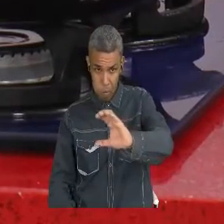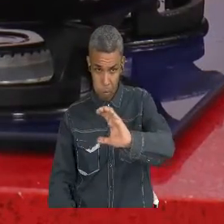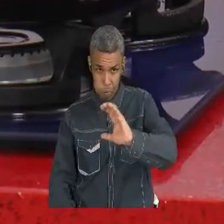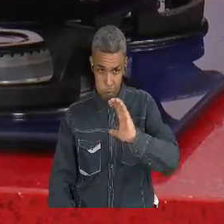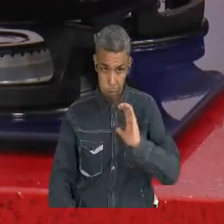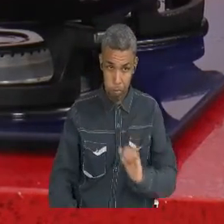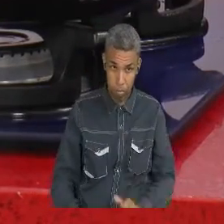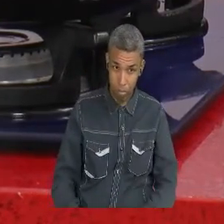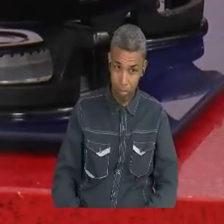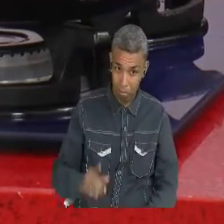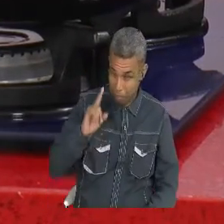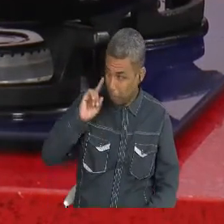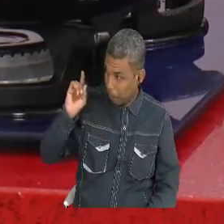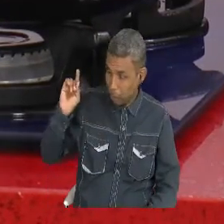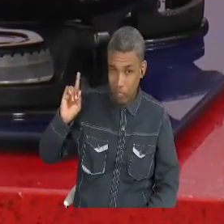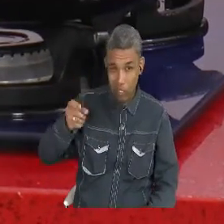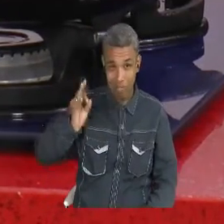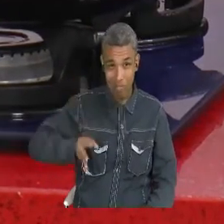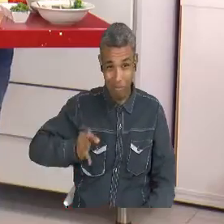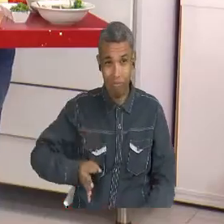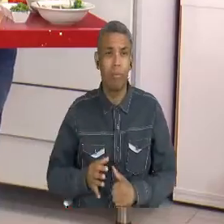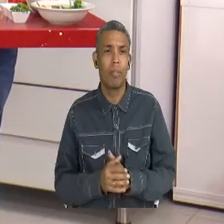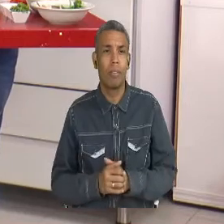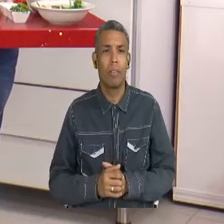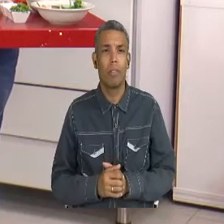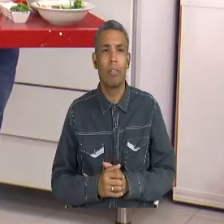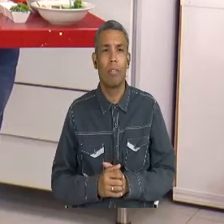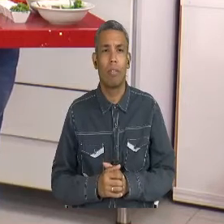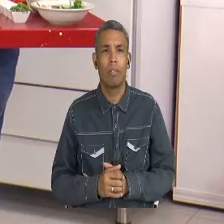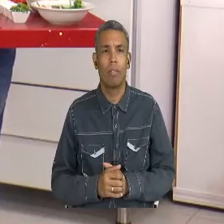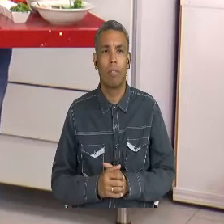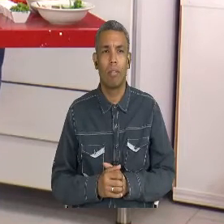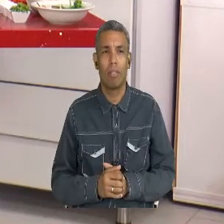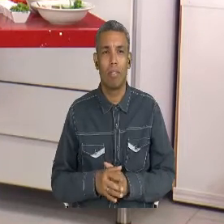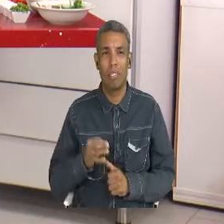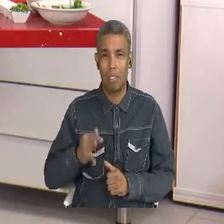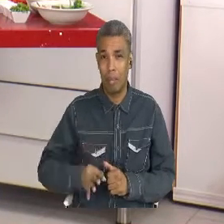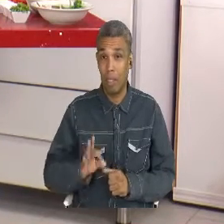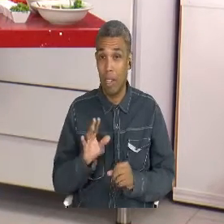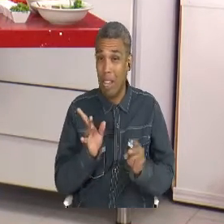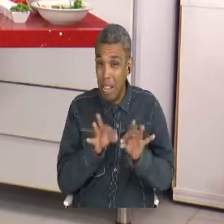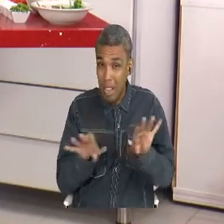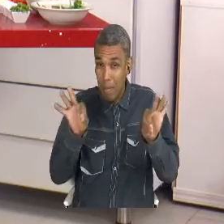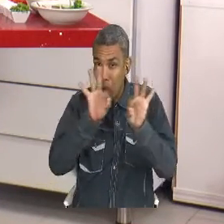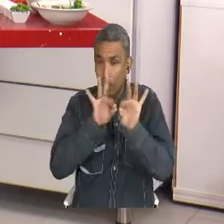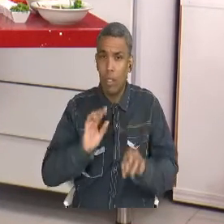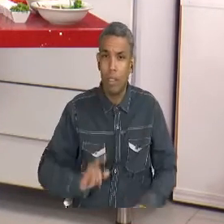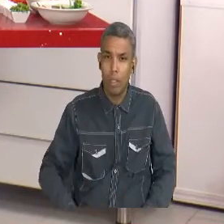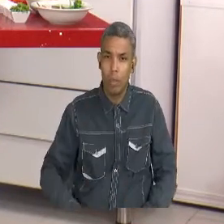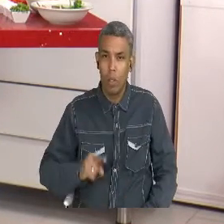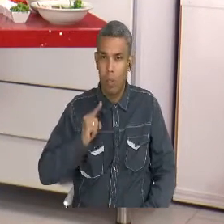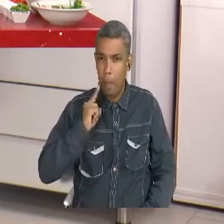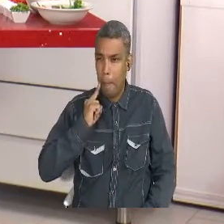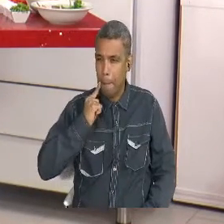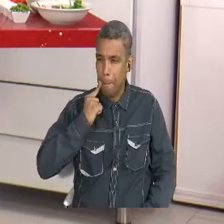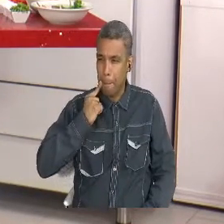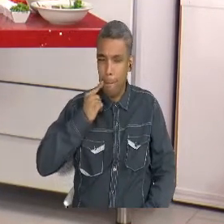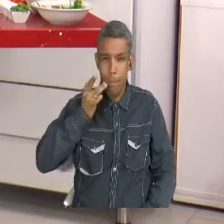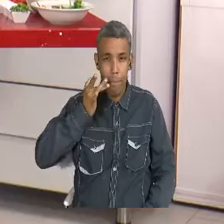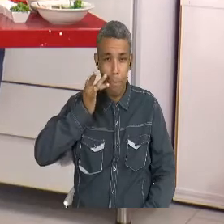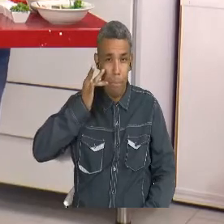de escabeche o ceviches deben llevar un medio ácido. Okay. En este caso, el vinagre balsámico. Si